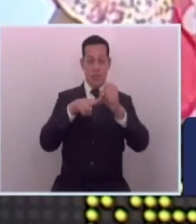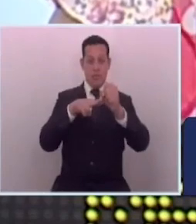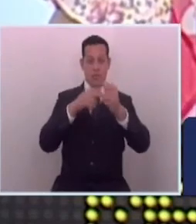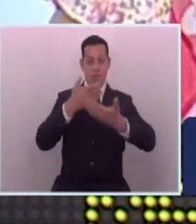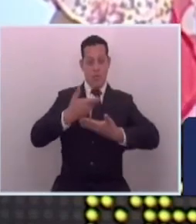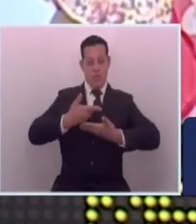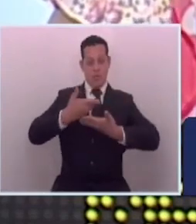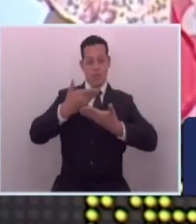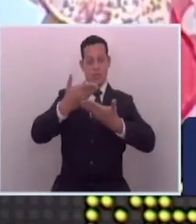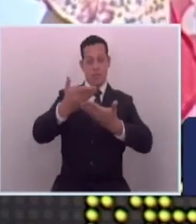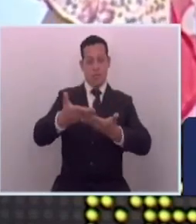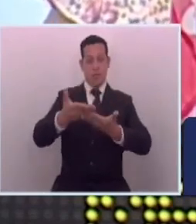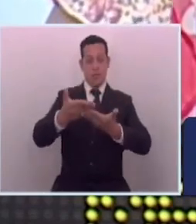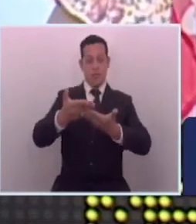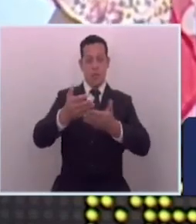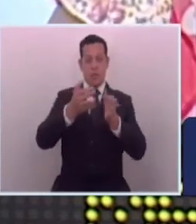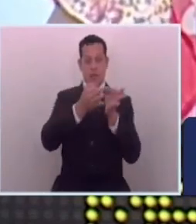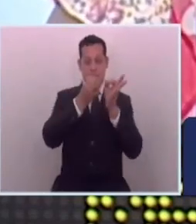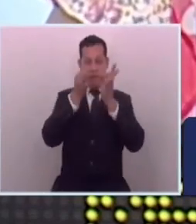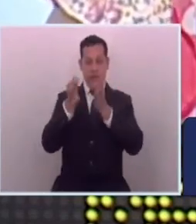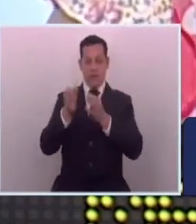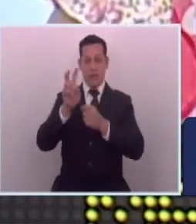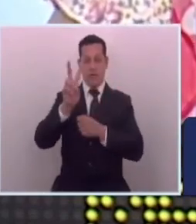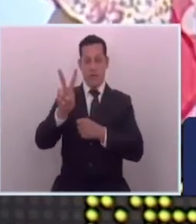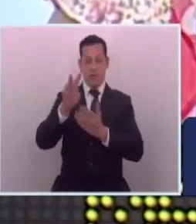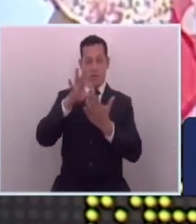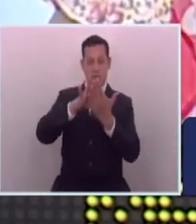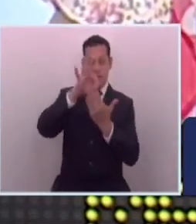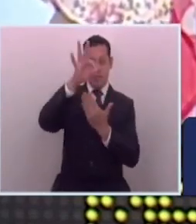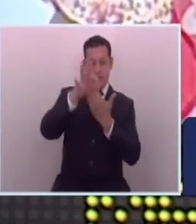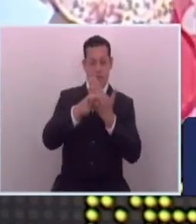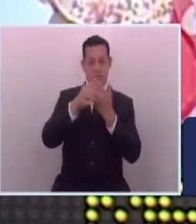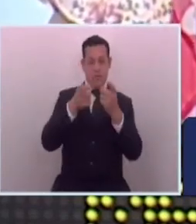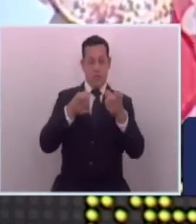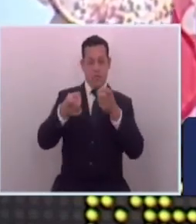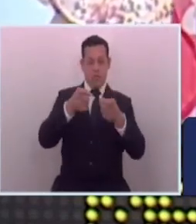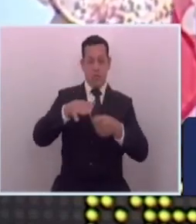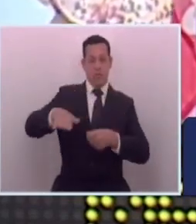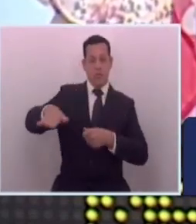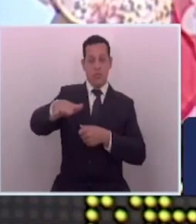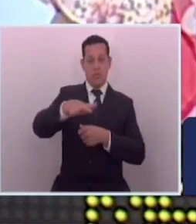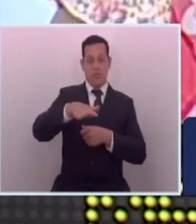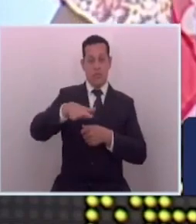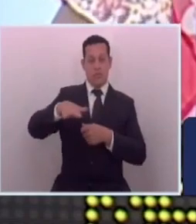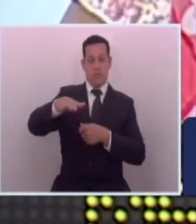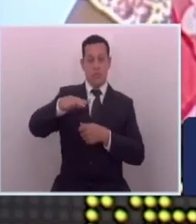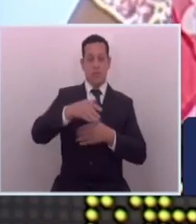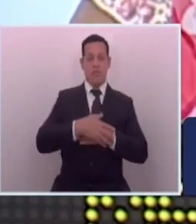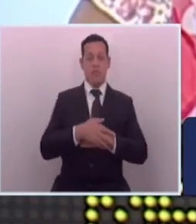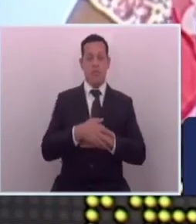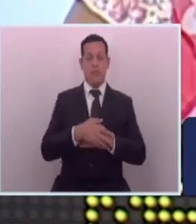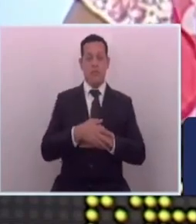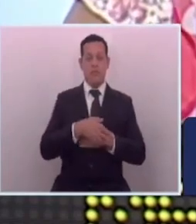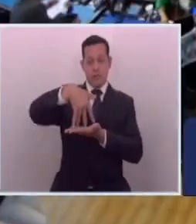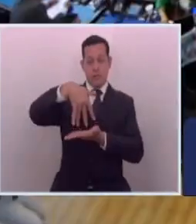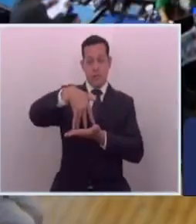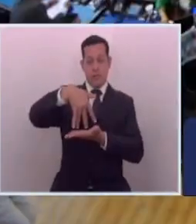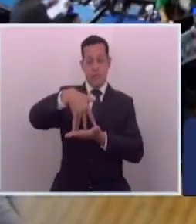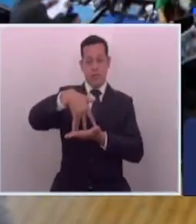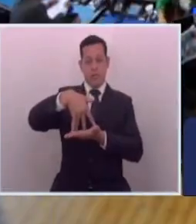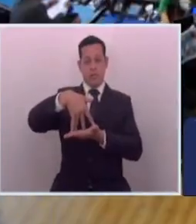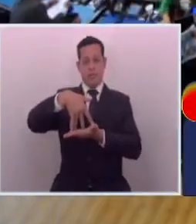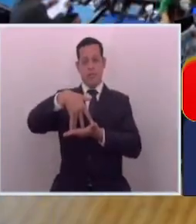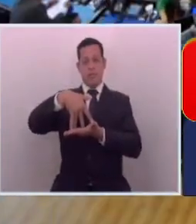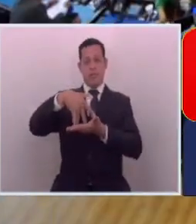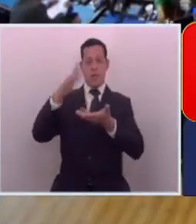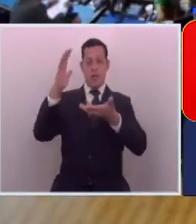Marlene Funes dijo que no hay ninguna alianza entre ARENA y el FMLN, que la única alianza era de nuevas ideas.